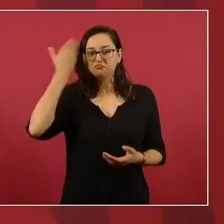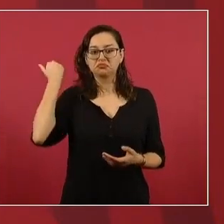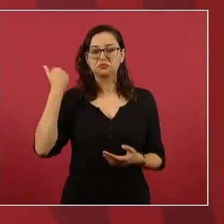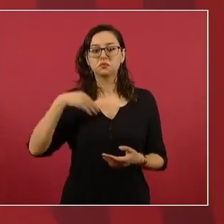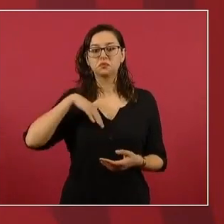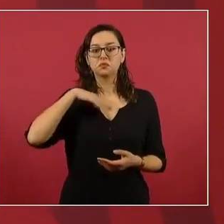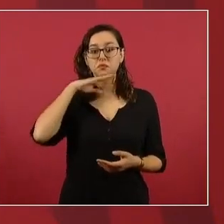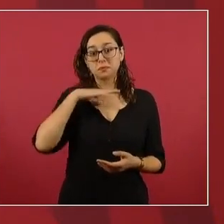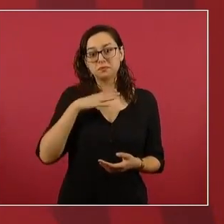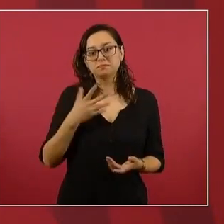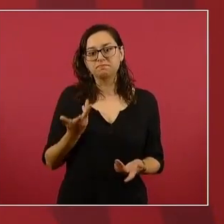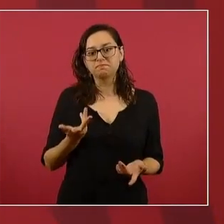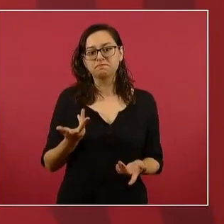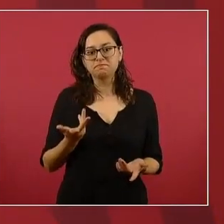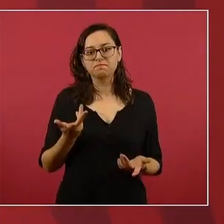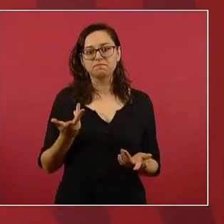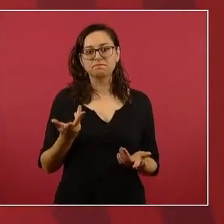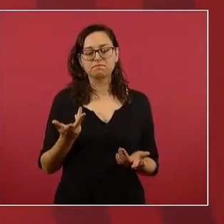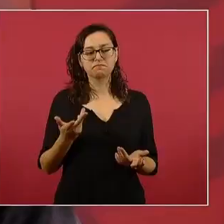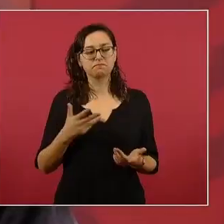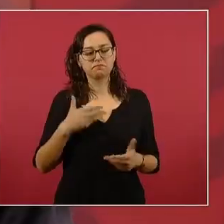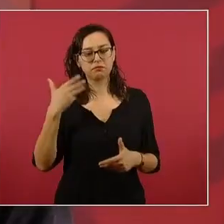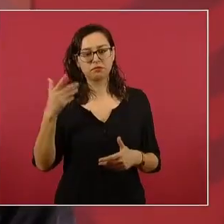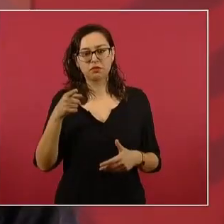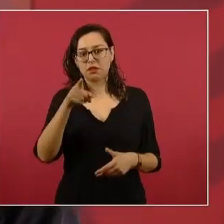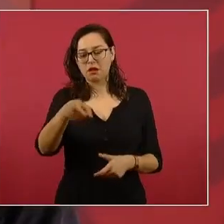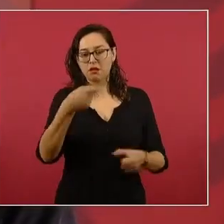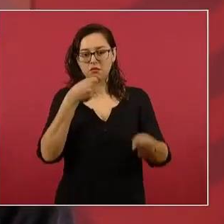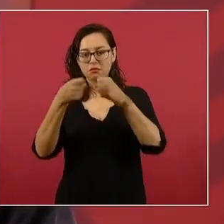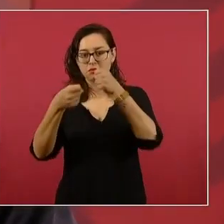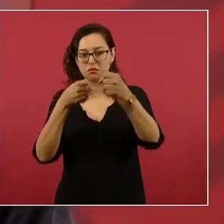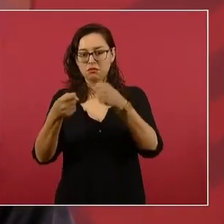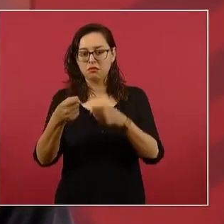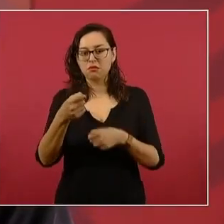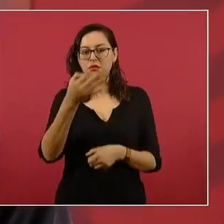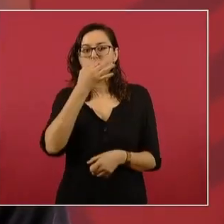eso se hace a un lado, no entra en vigor,